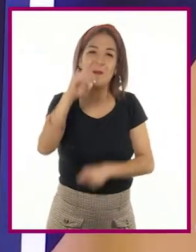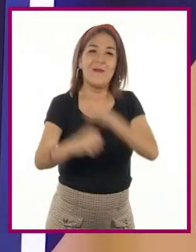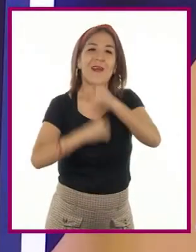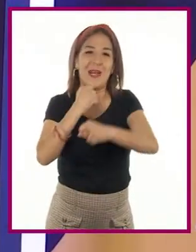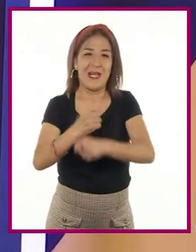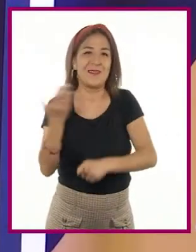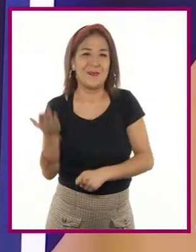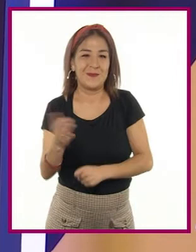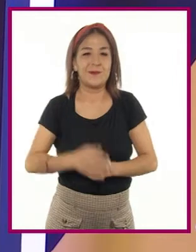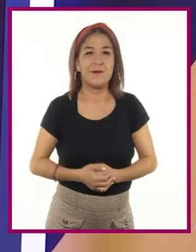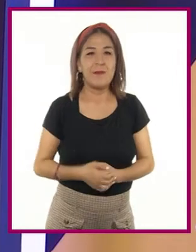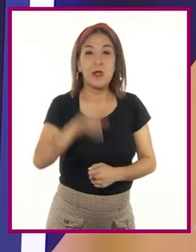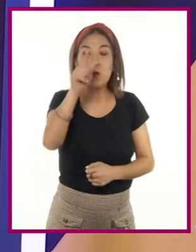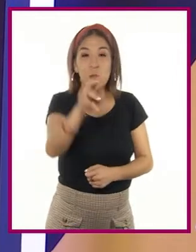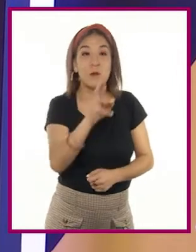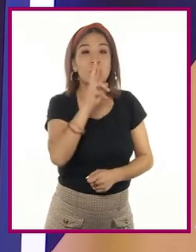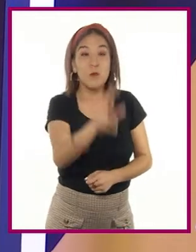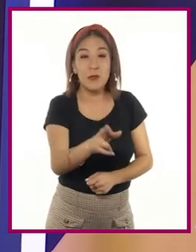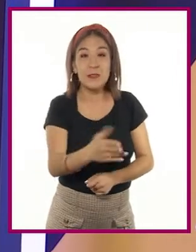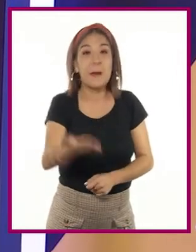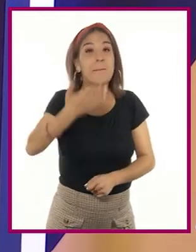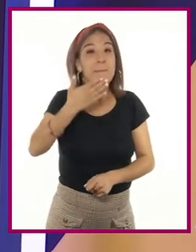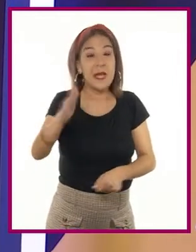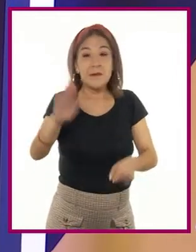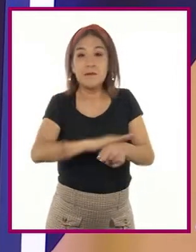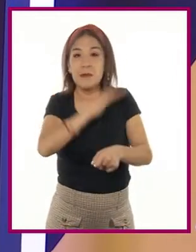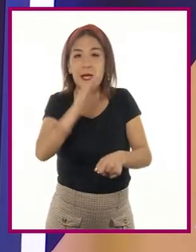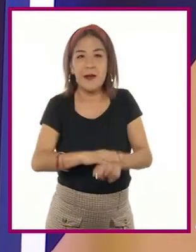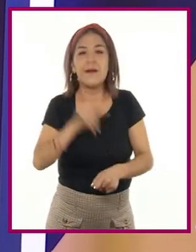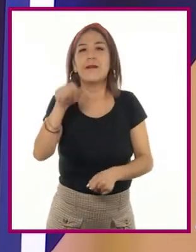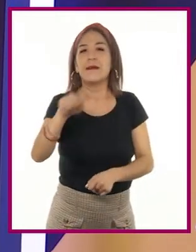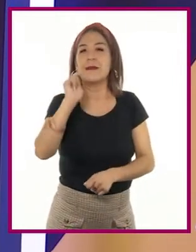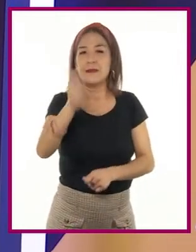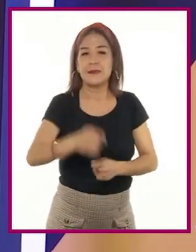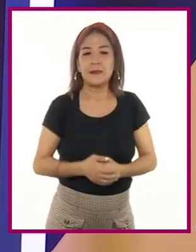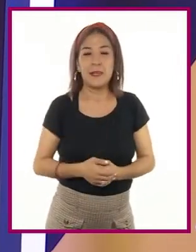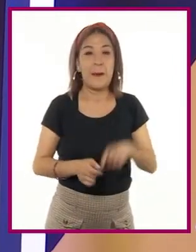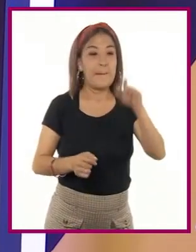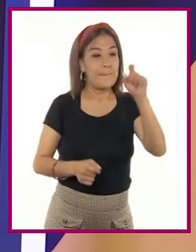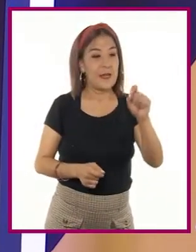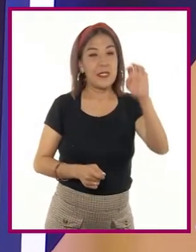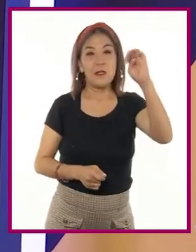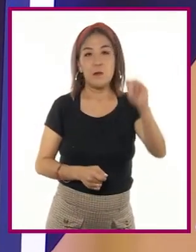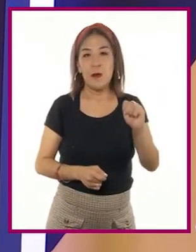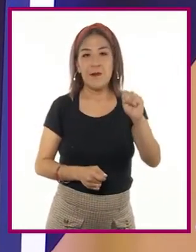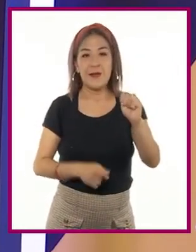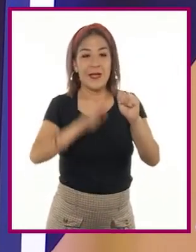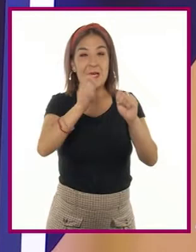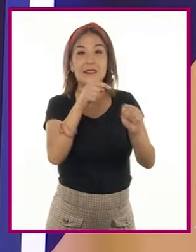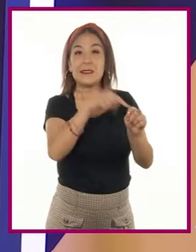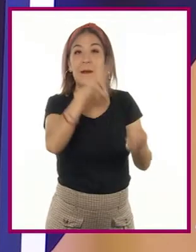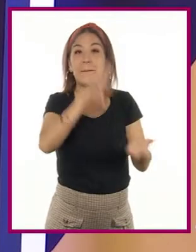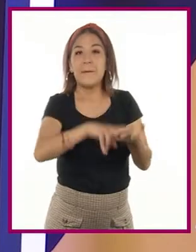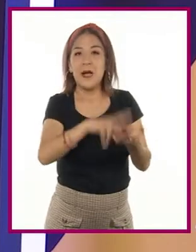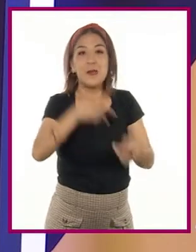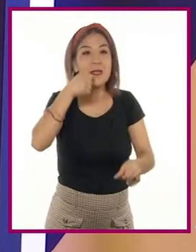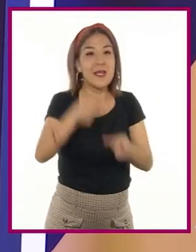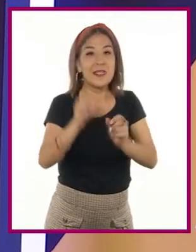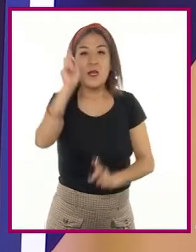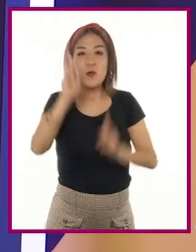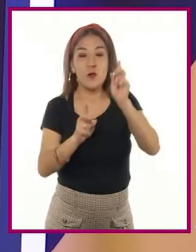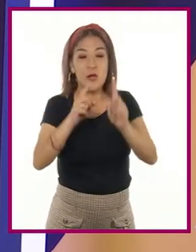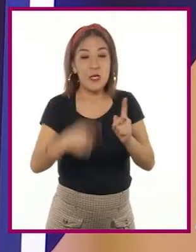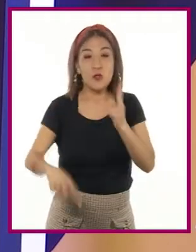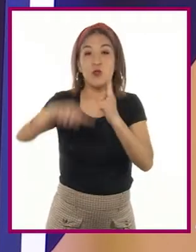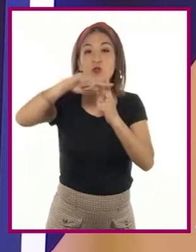si se comprueba el resultado obtenido se obtiene que sea 29 que es el valor de la incógnita se le